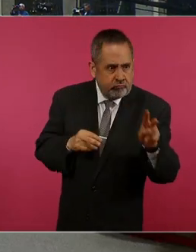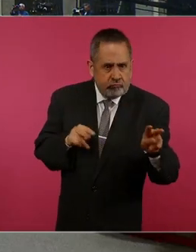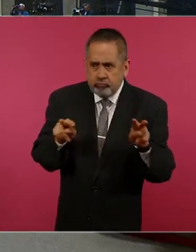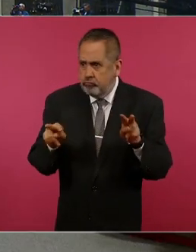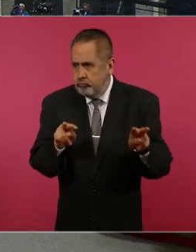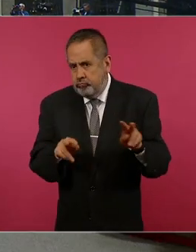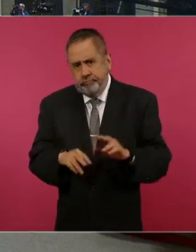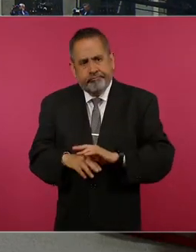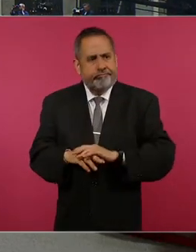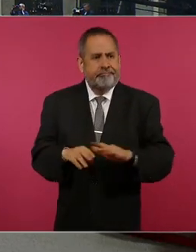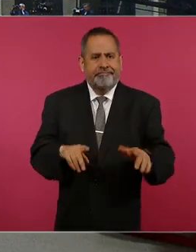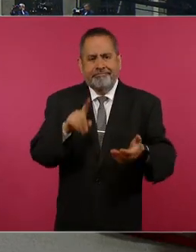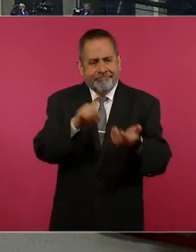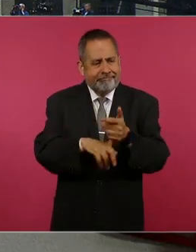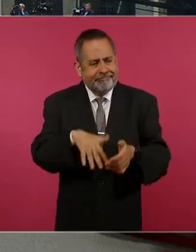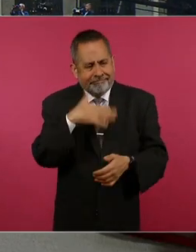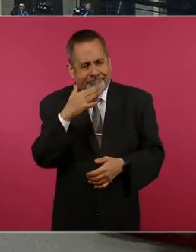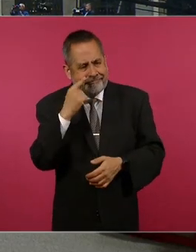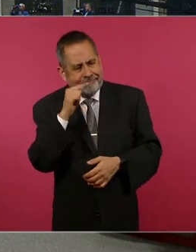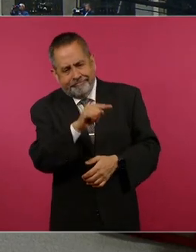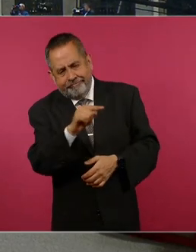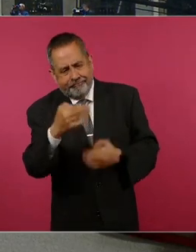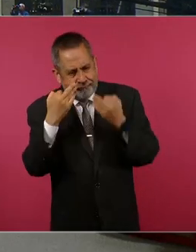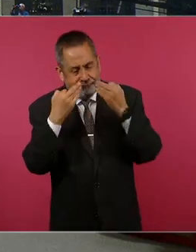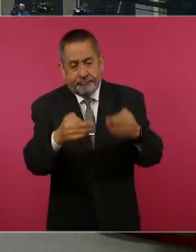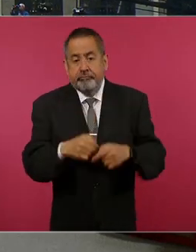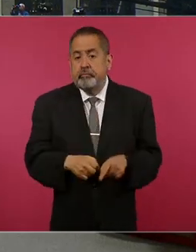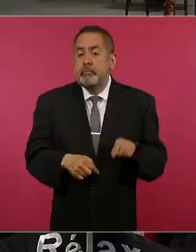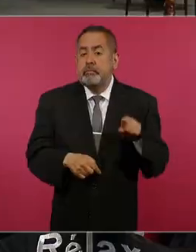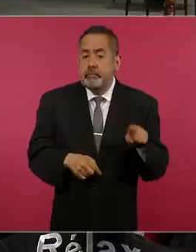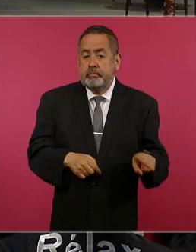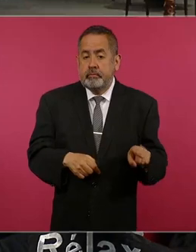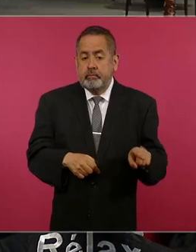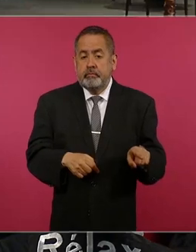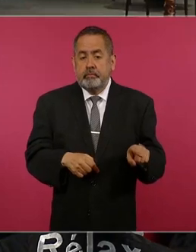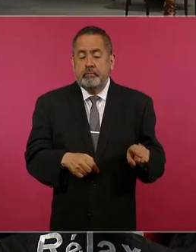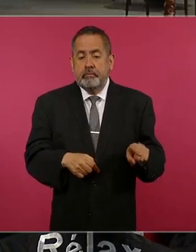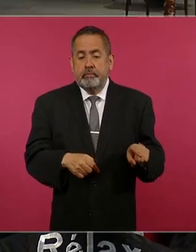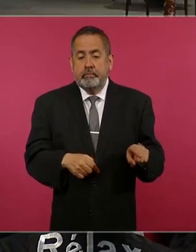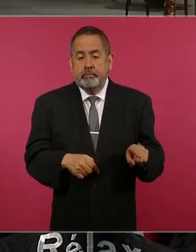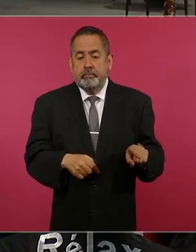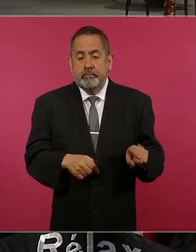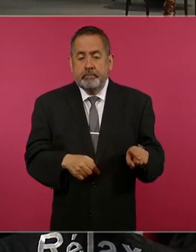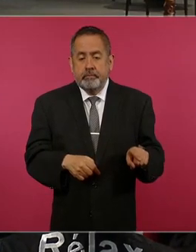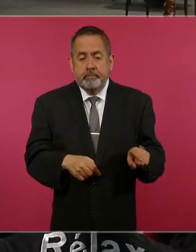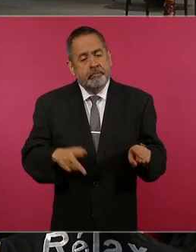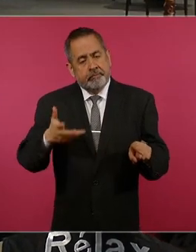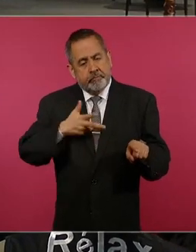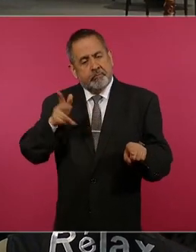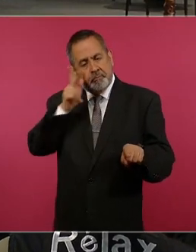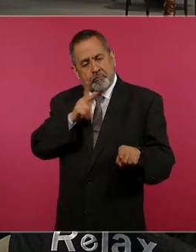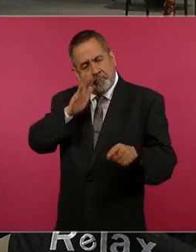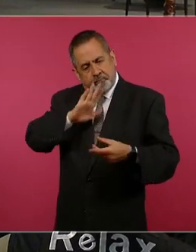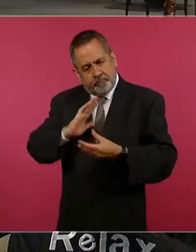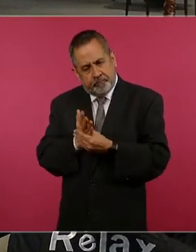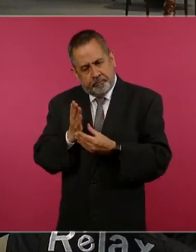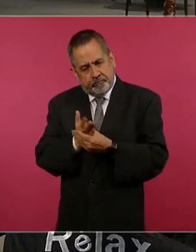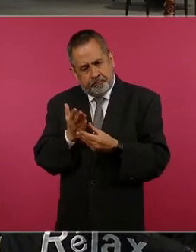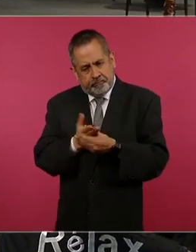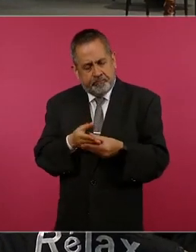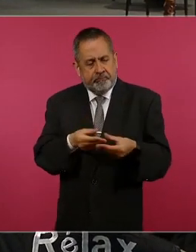de múltiples situaciones. Tiene una serie de pruebas, de